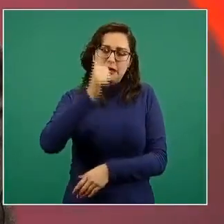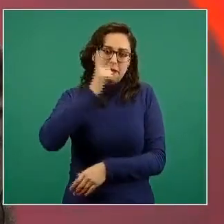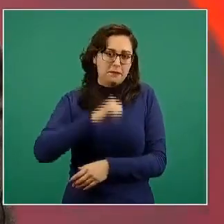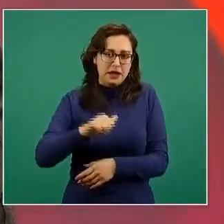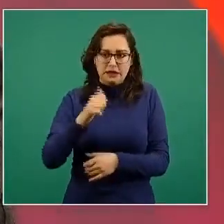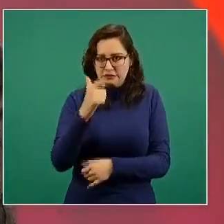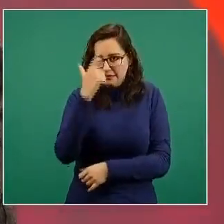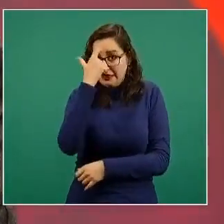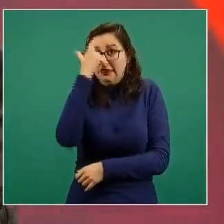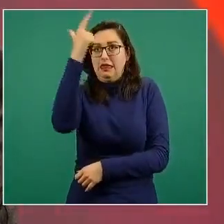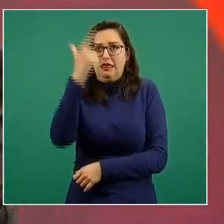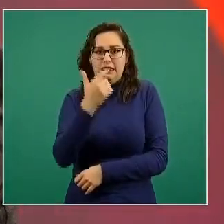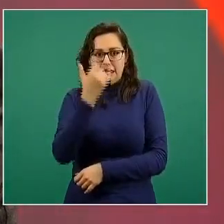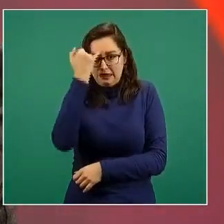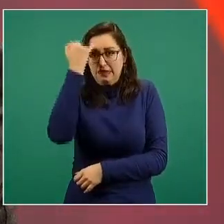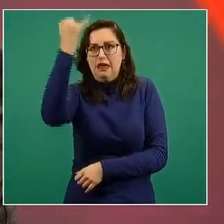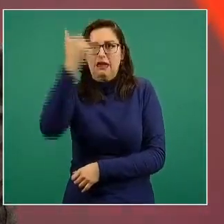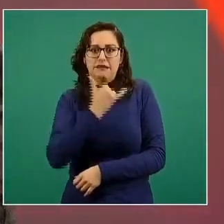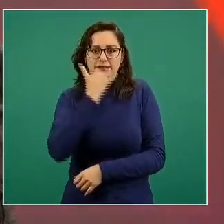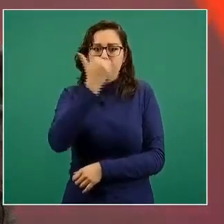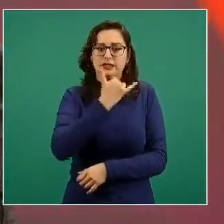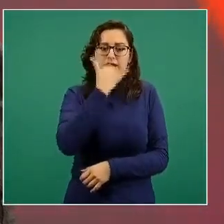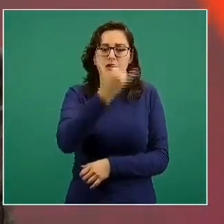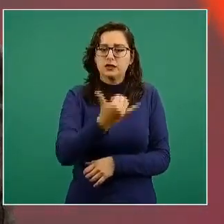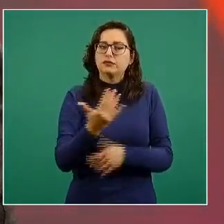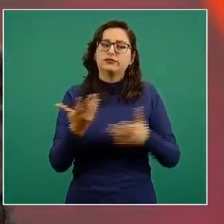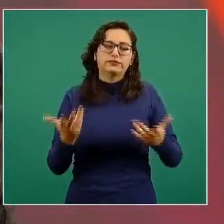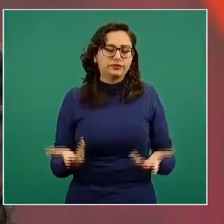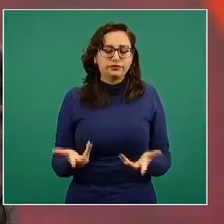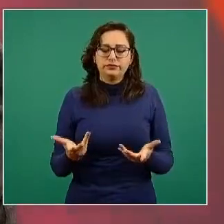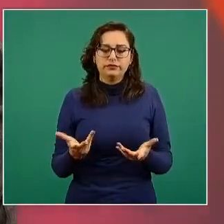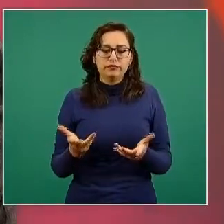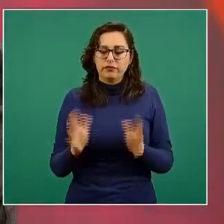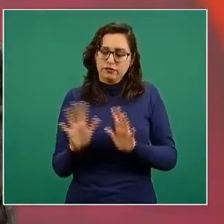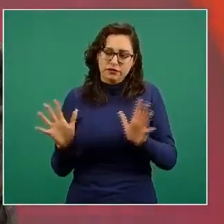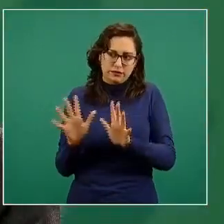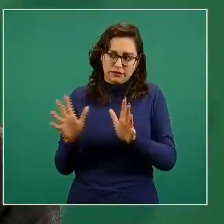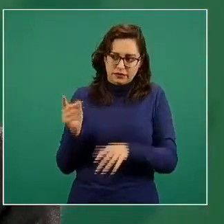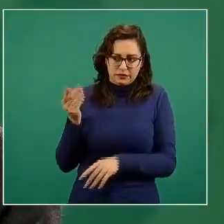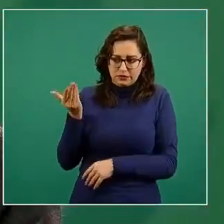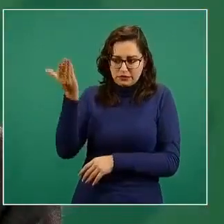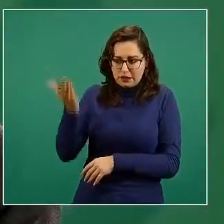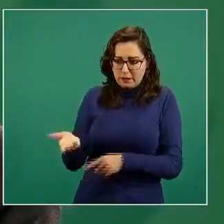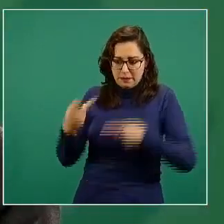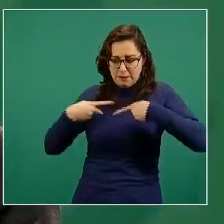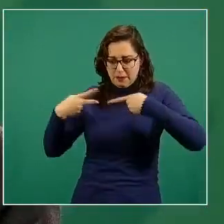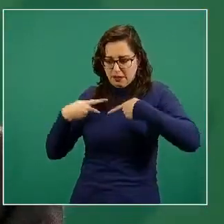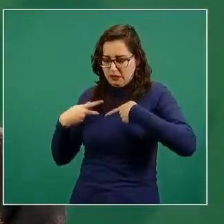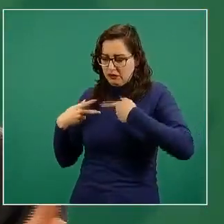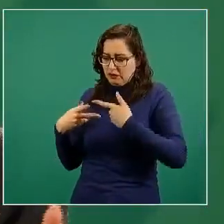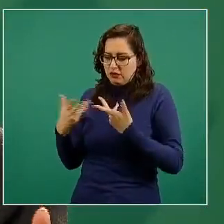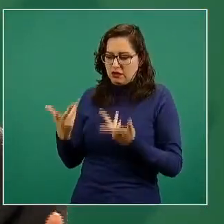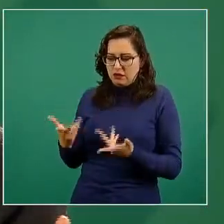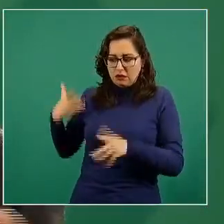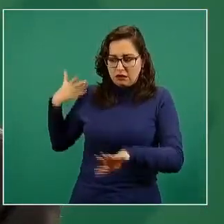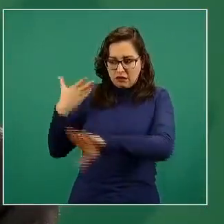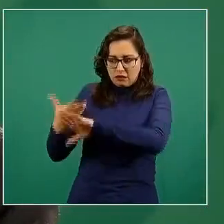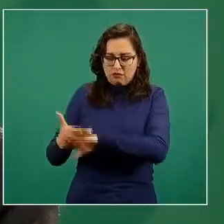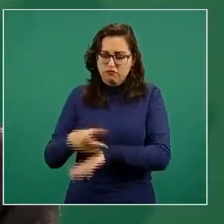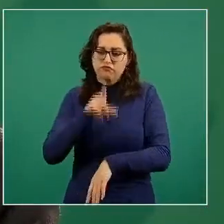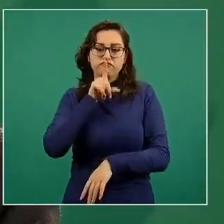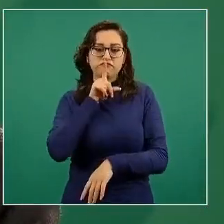técnicamente definimos que la entidad responsable de reducir